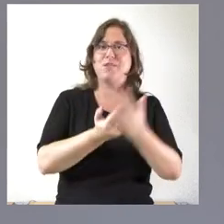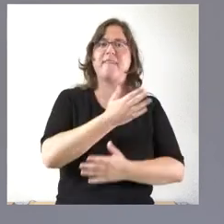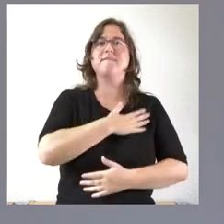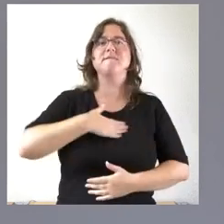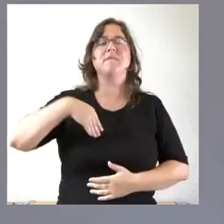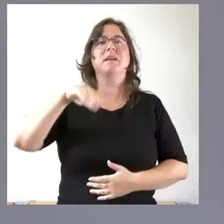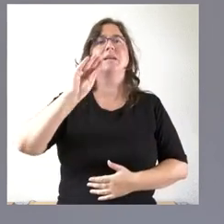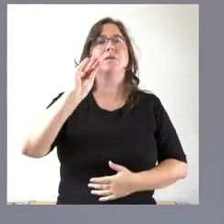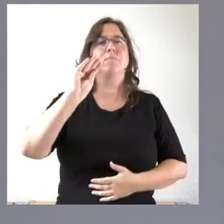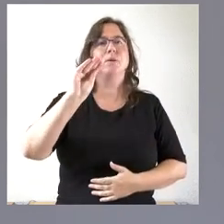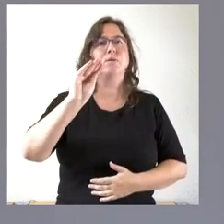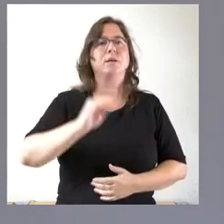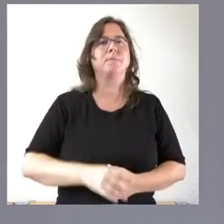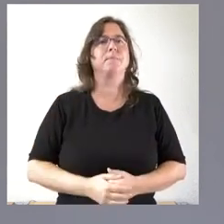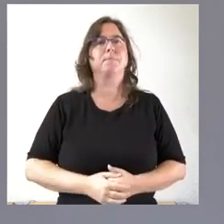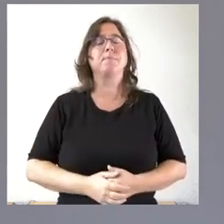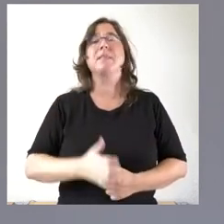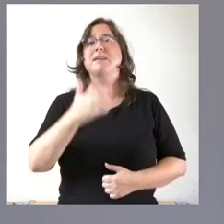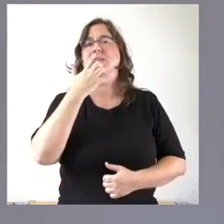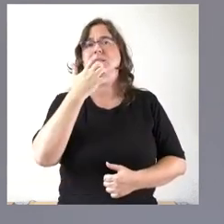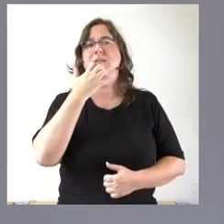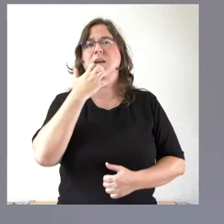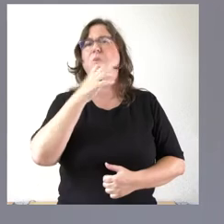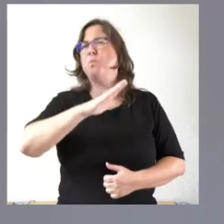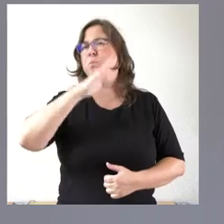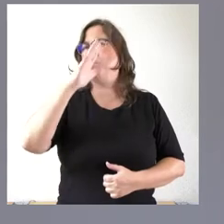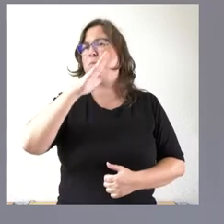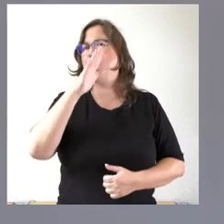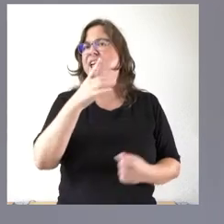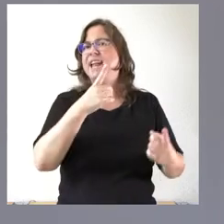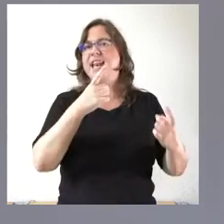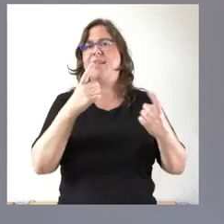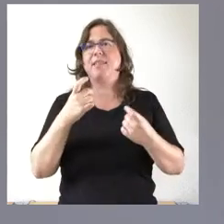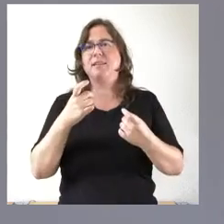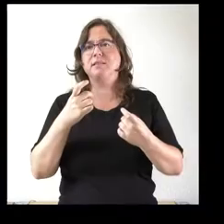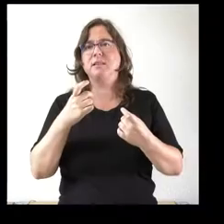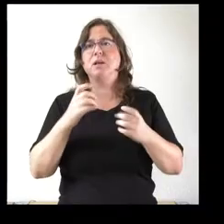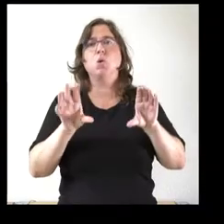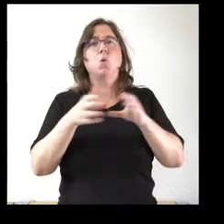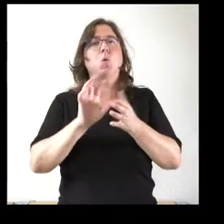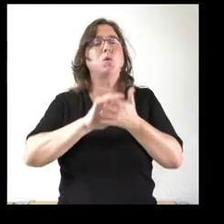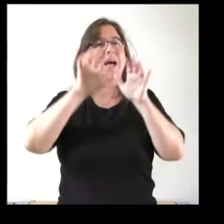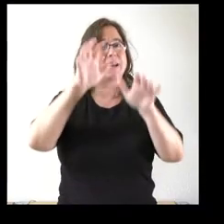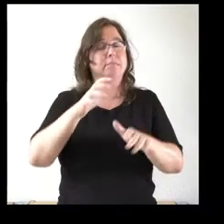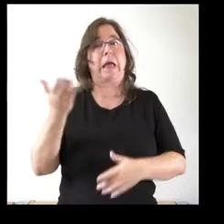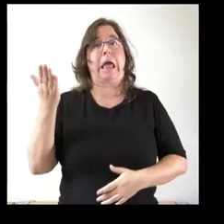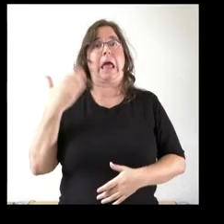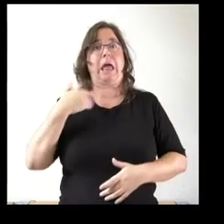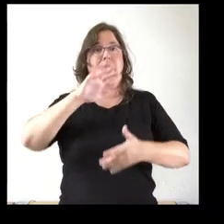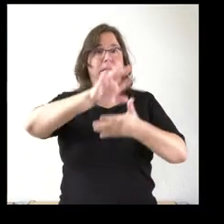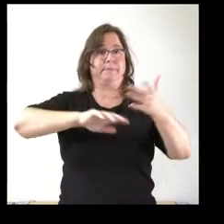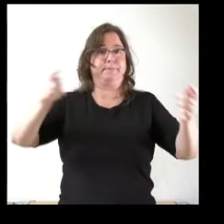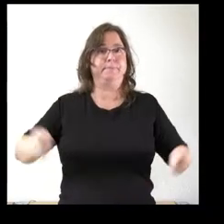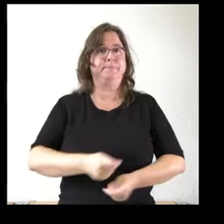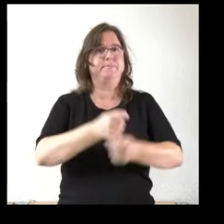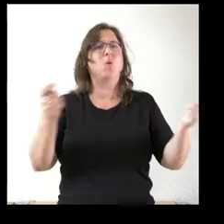nos justificase directamente el porqué de la necesidad que la Junta, según el comunicado de ayer, estima que existe